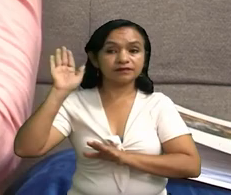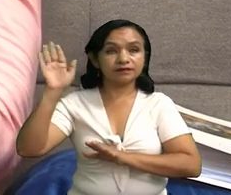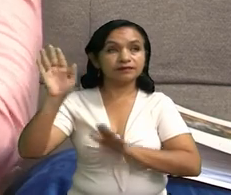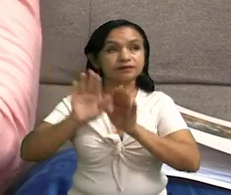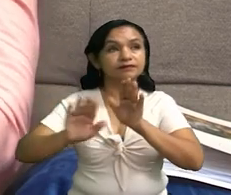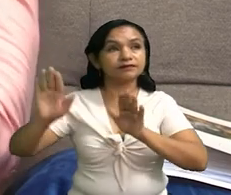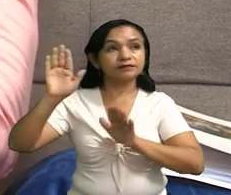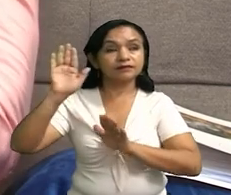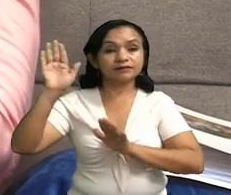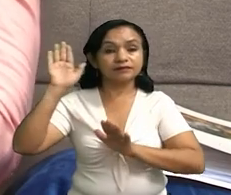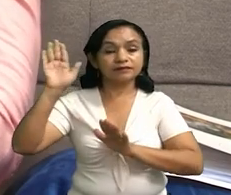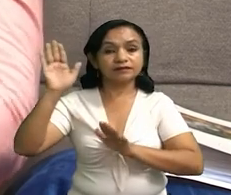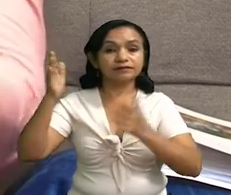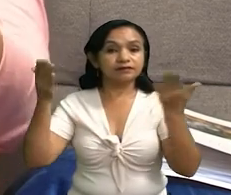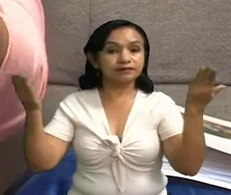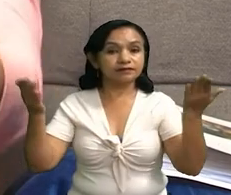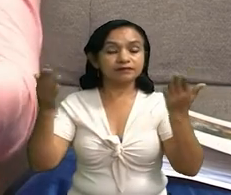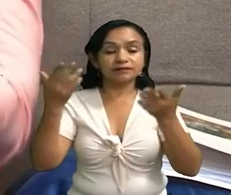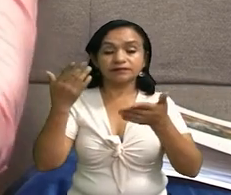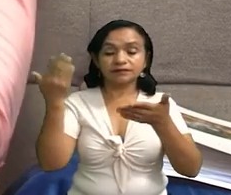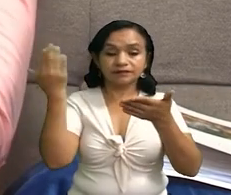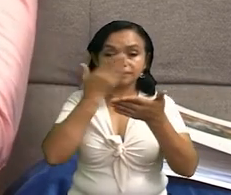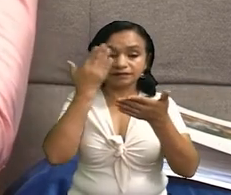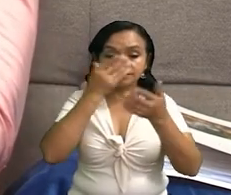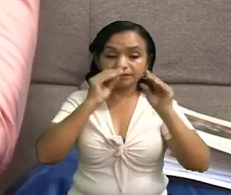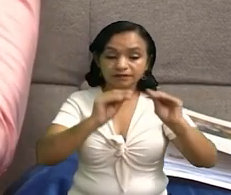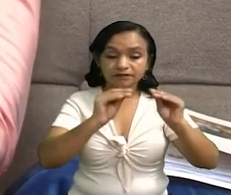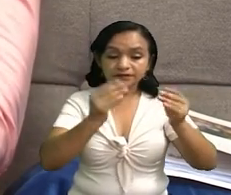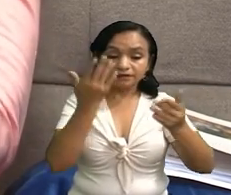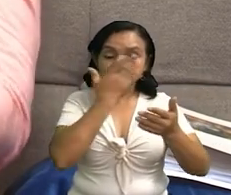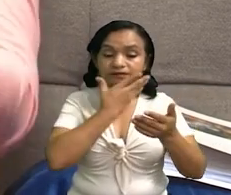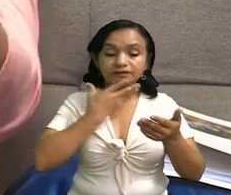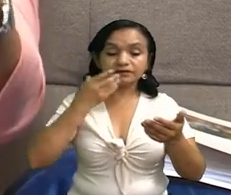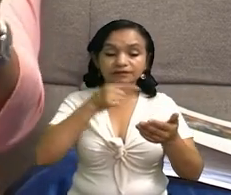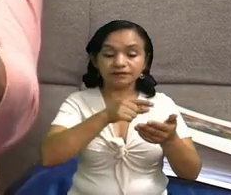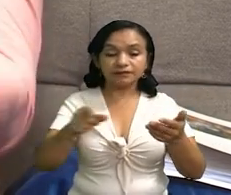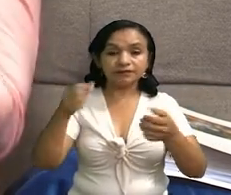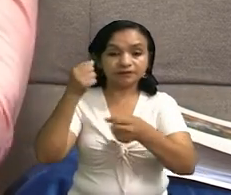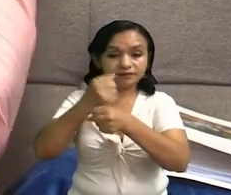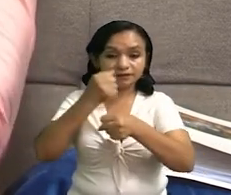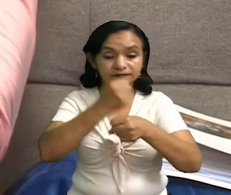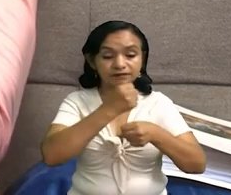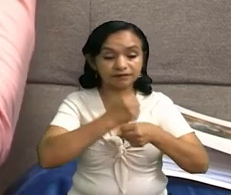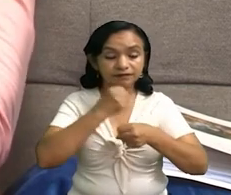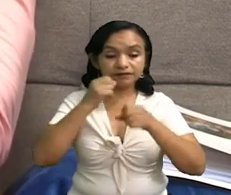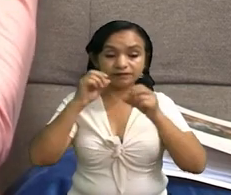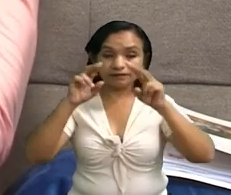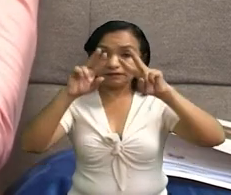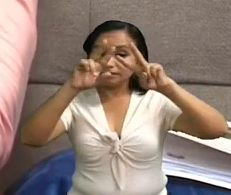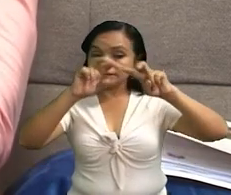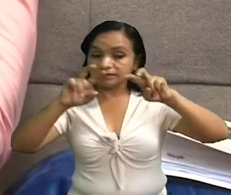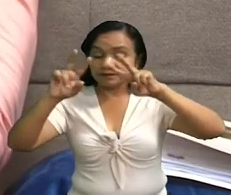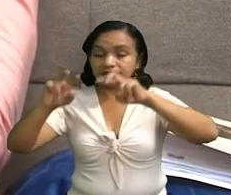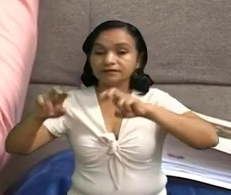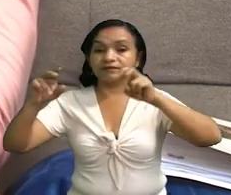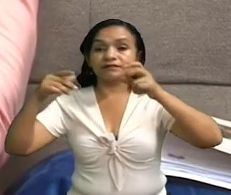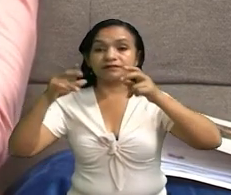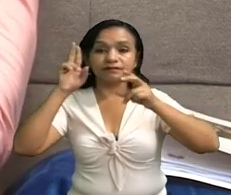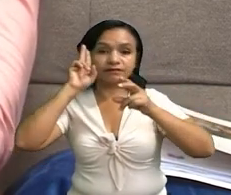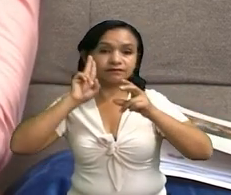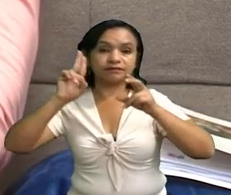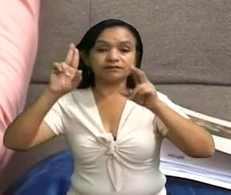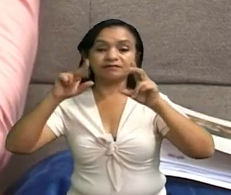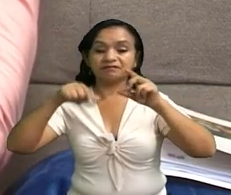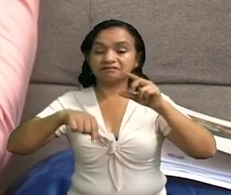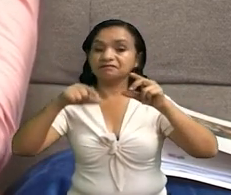mayores compromisos en cuanto a la formación de los jóvenes, a trabajar en los procesos para evaluarnos y acreditarnos,